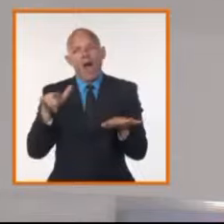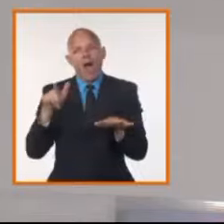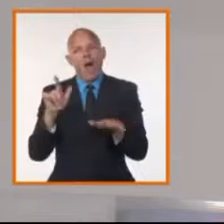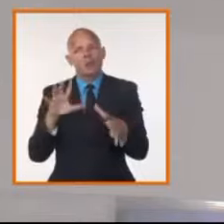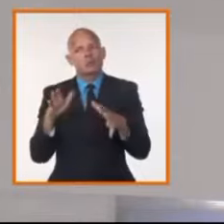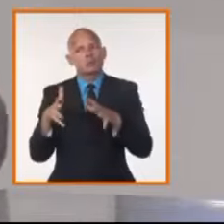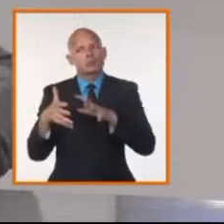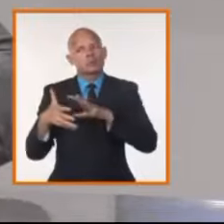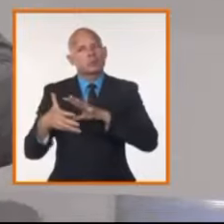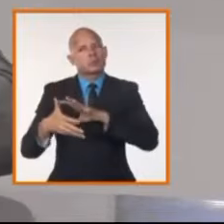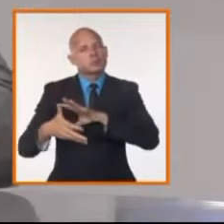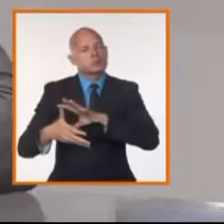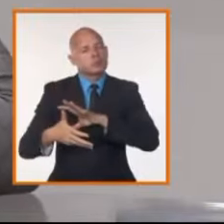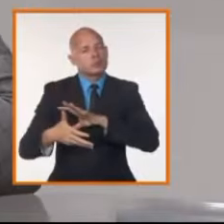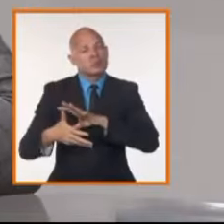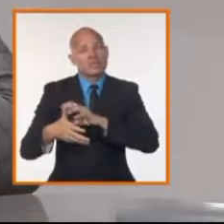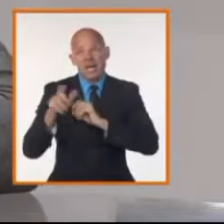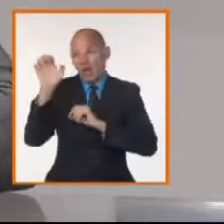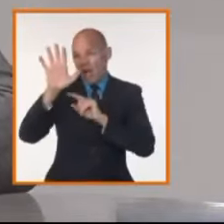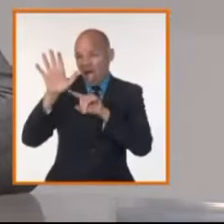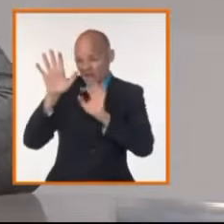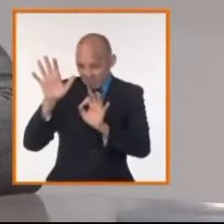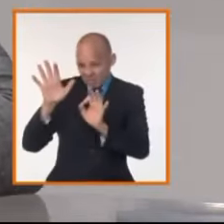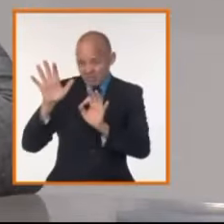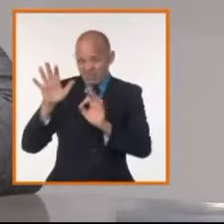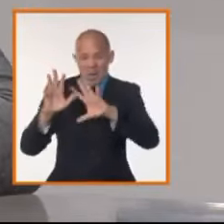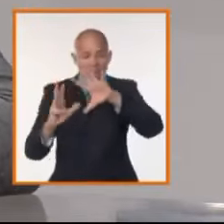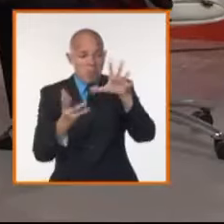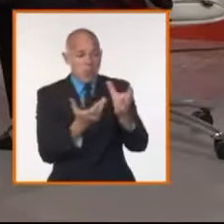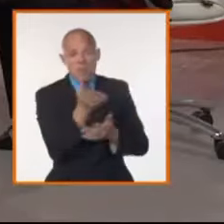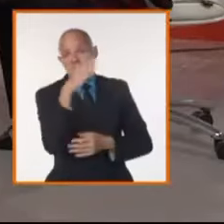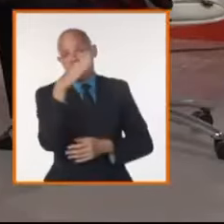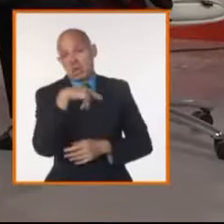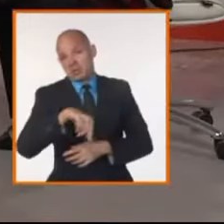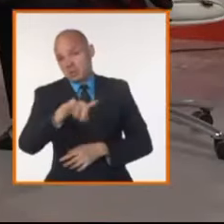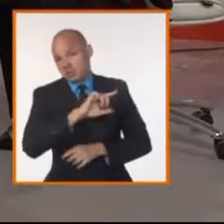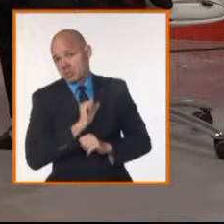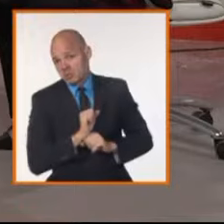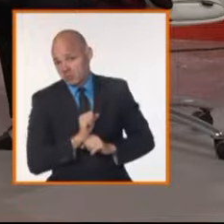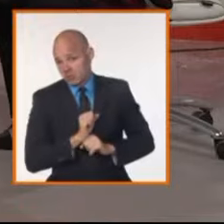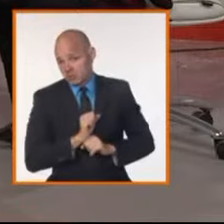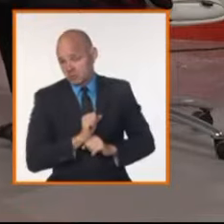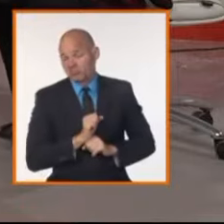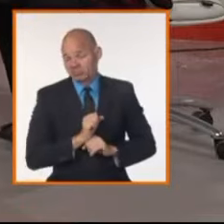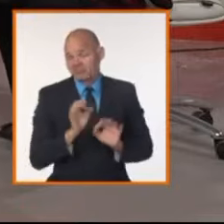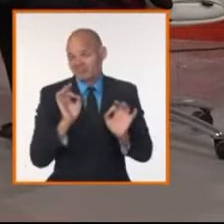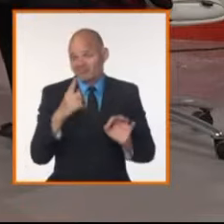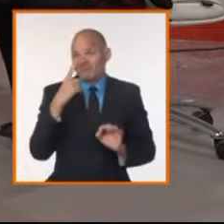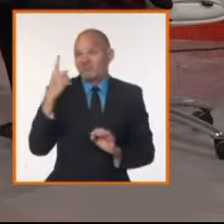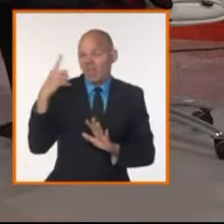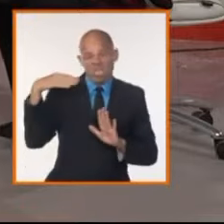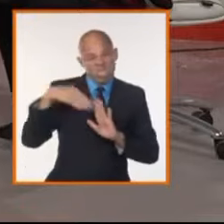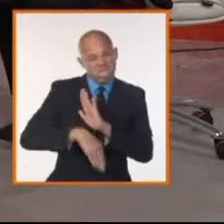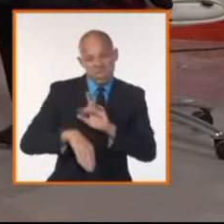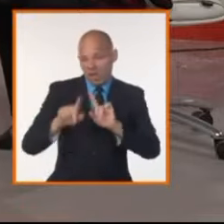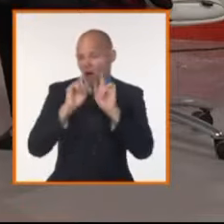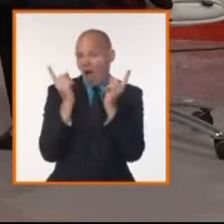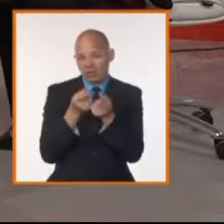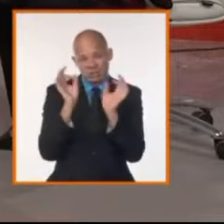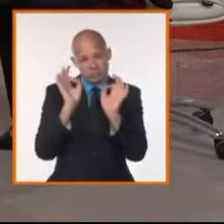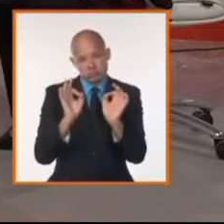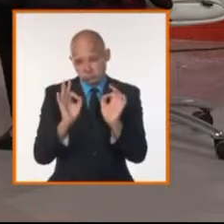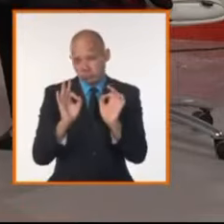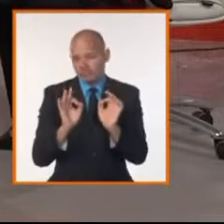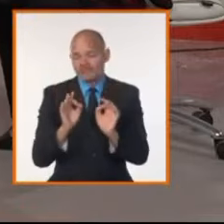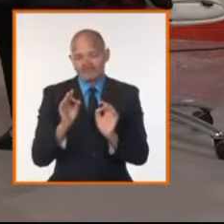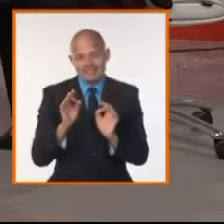farsa claro habla de la degradación de la política habla de la degradación de las sociedades y habl es incremento de la violencia